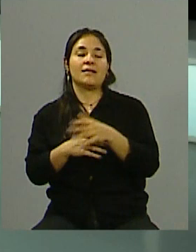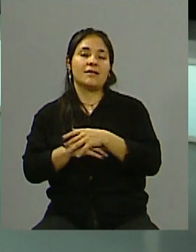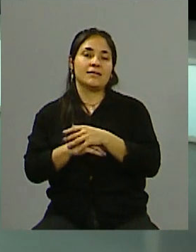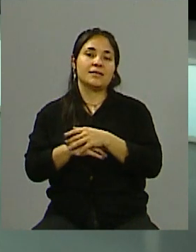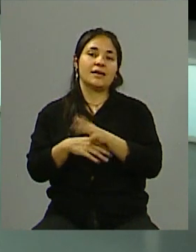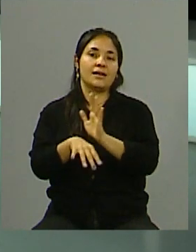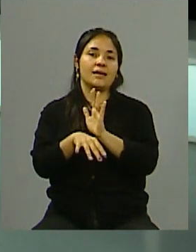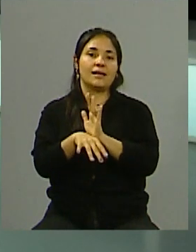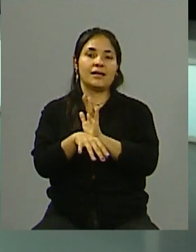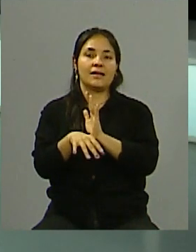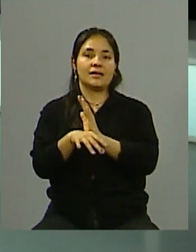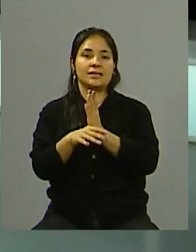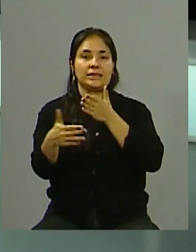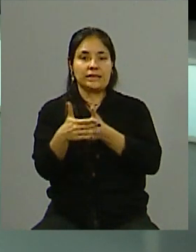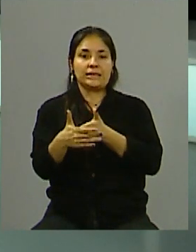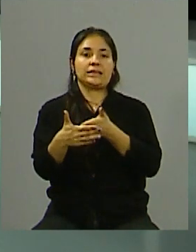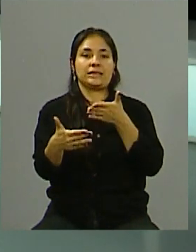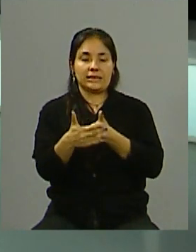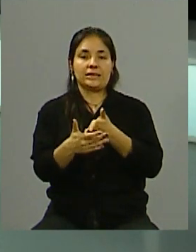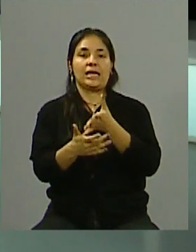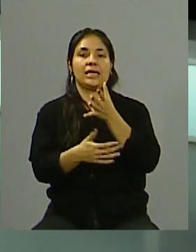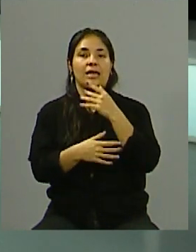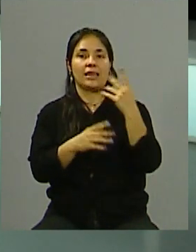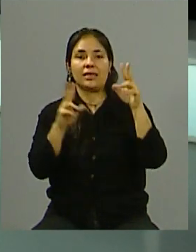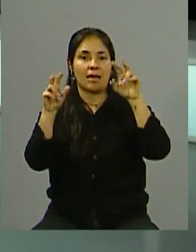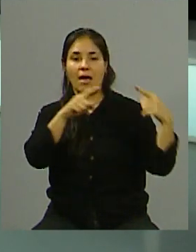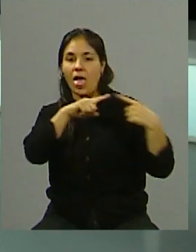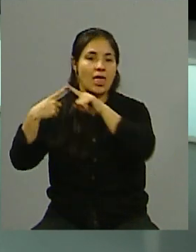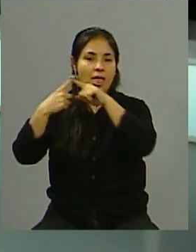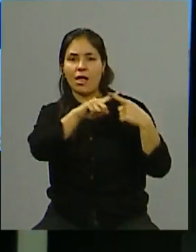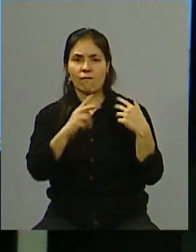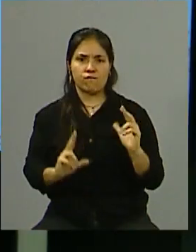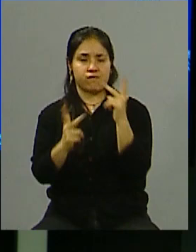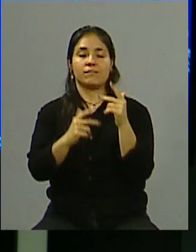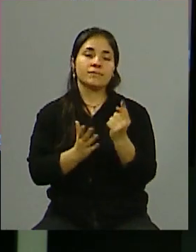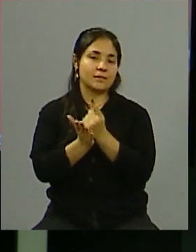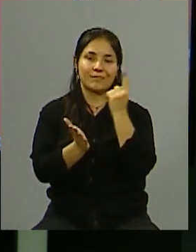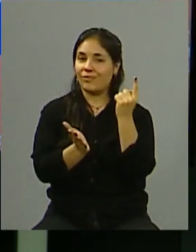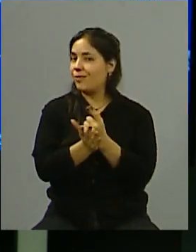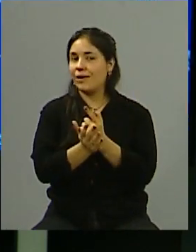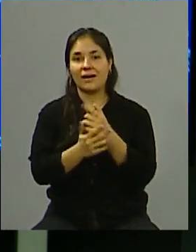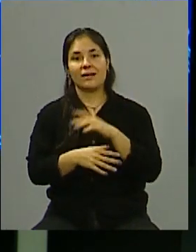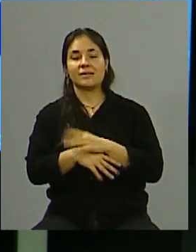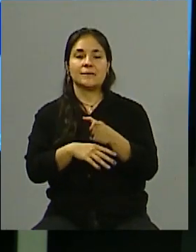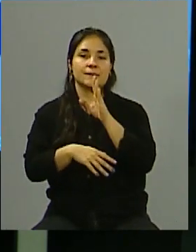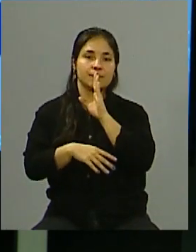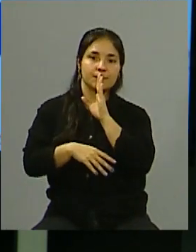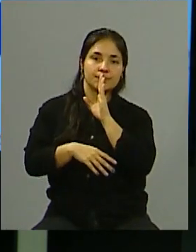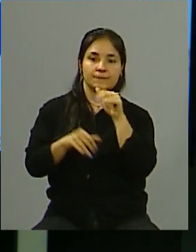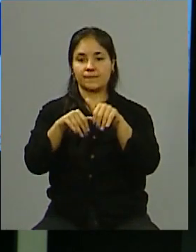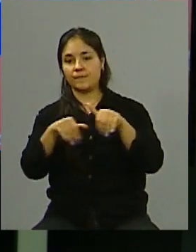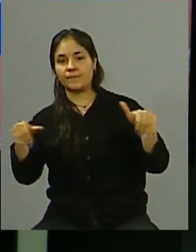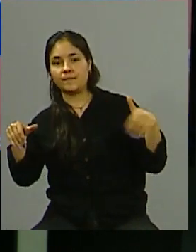que restringe, digamos, esas dinámicas. Así que bueno, se termina pasando eso, se termina cartonando la gente,